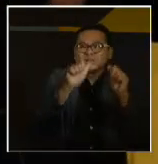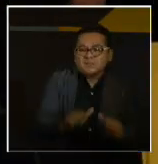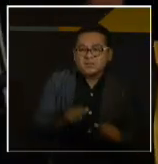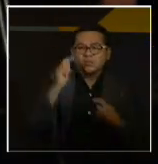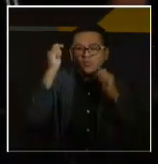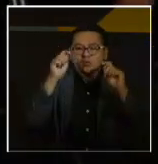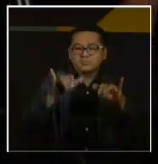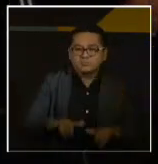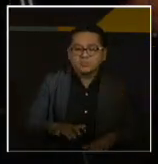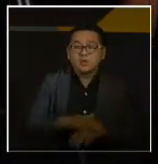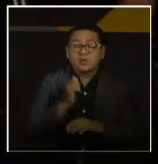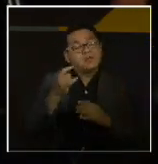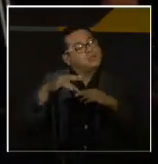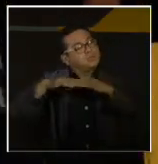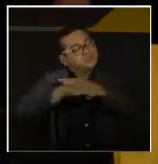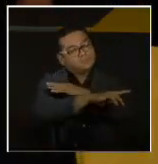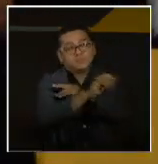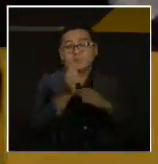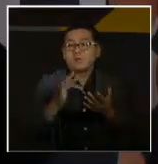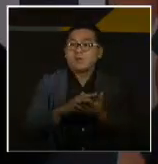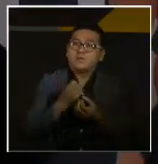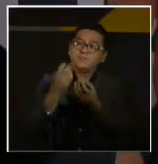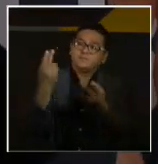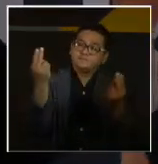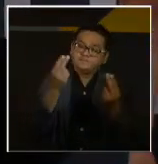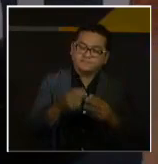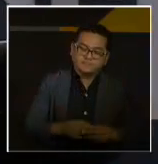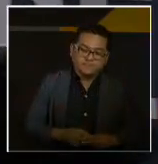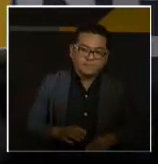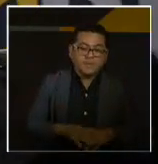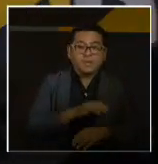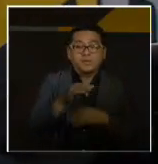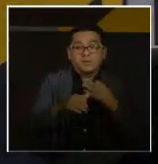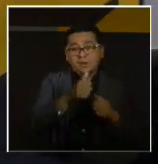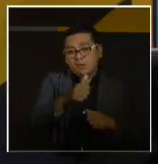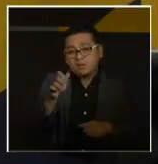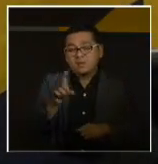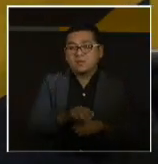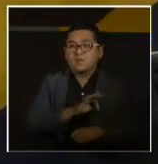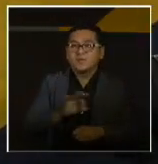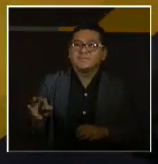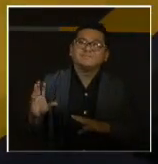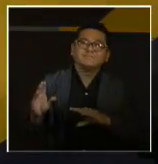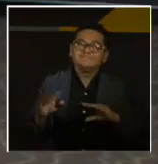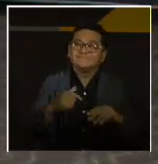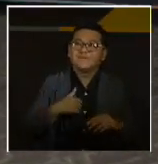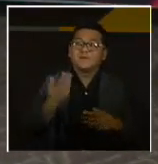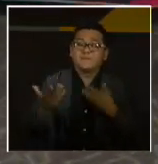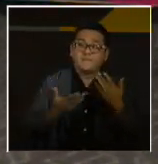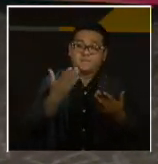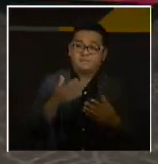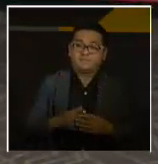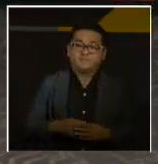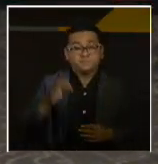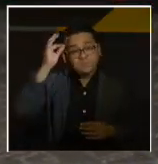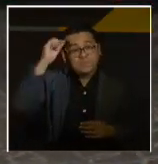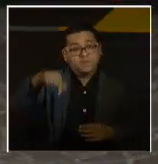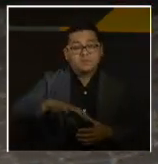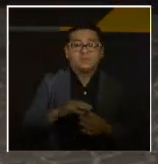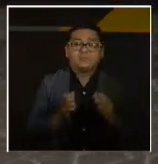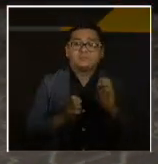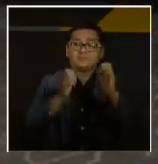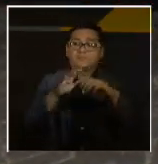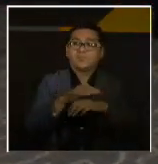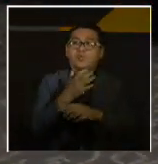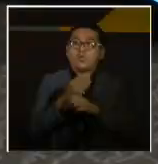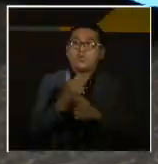Continuar la carretera costera y dar el apoyo necesario para que cada día se capacite a los servidores. En el caso de la